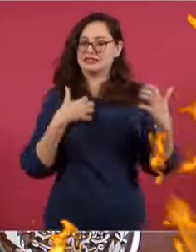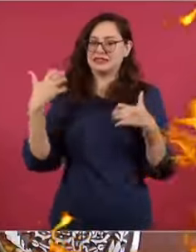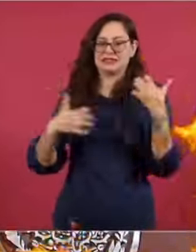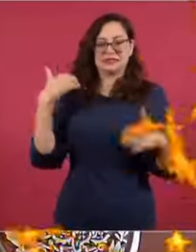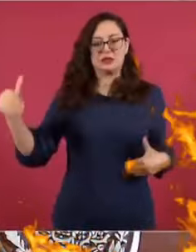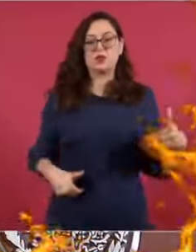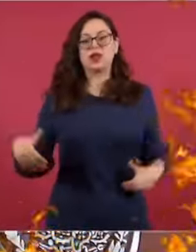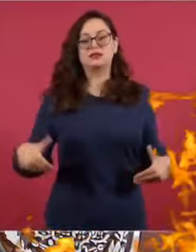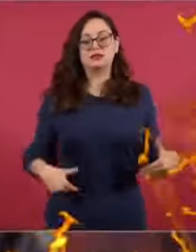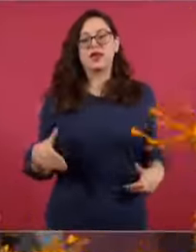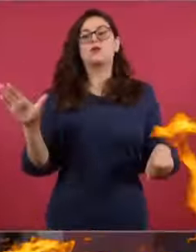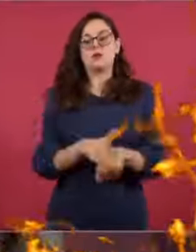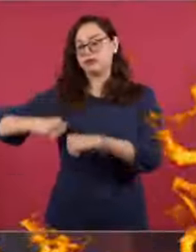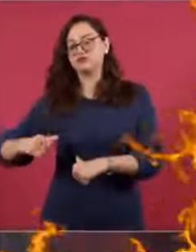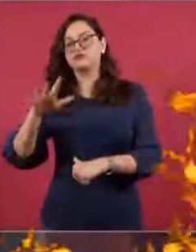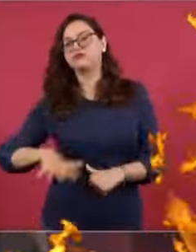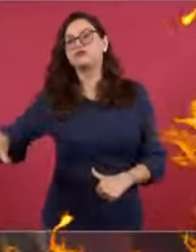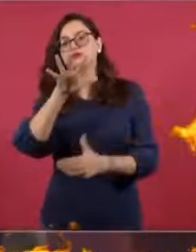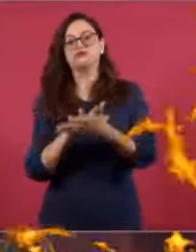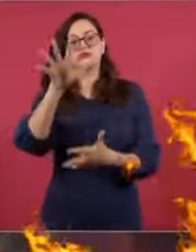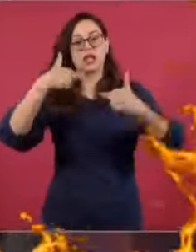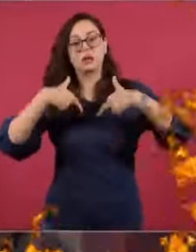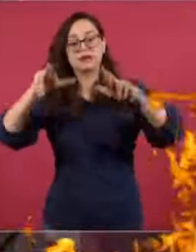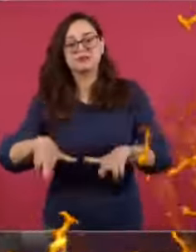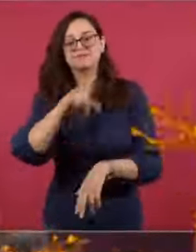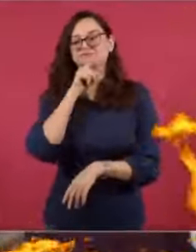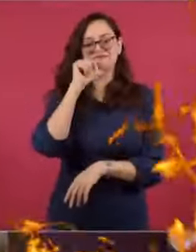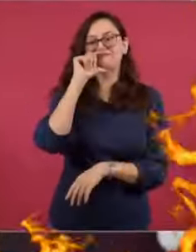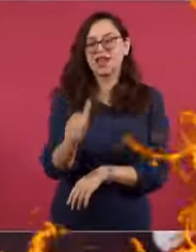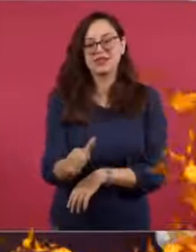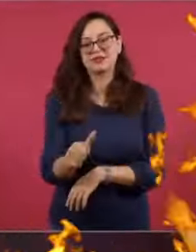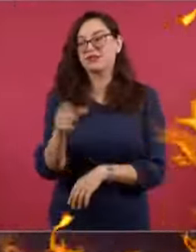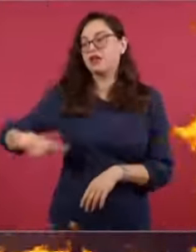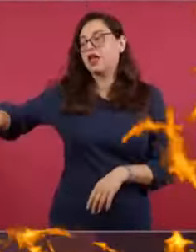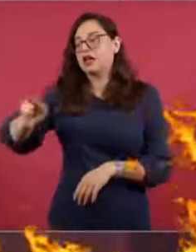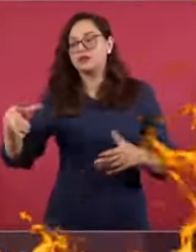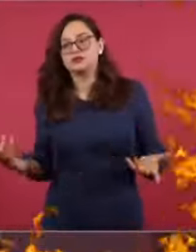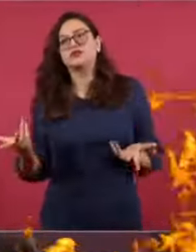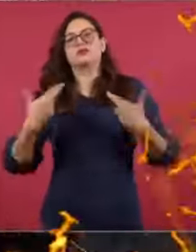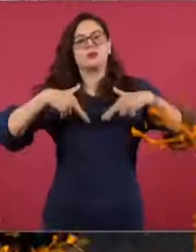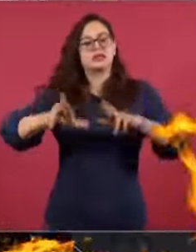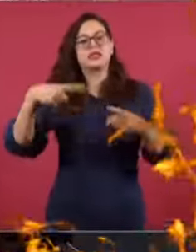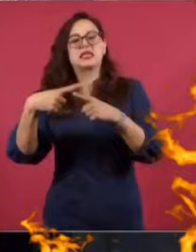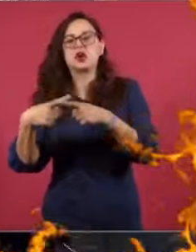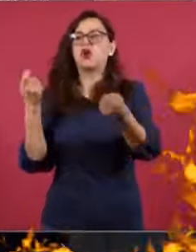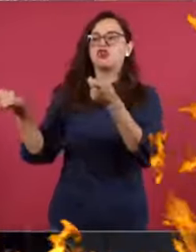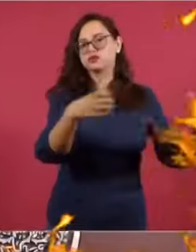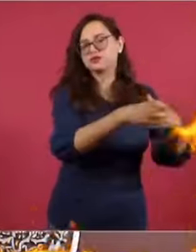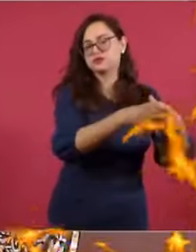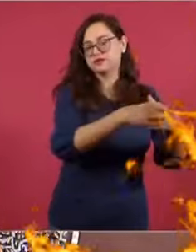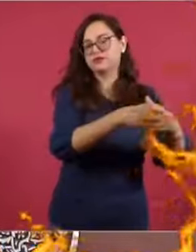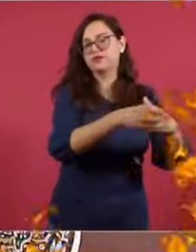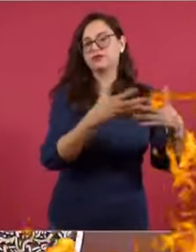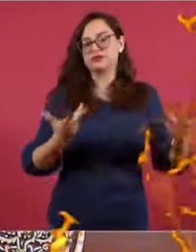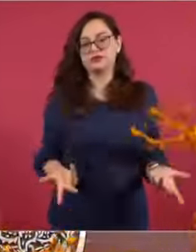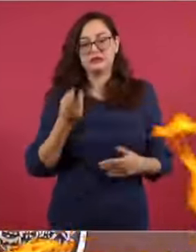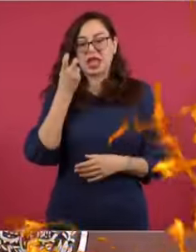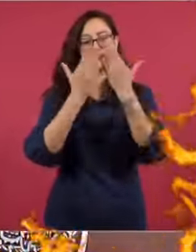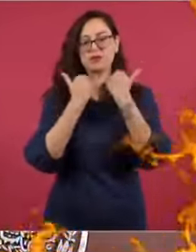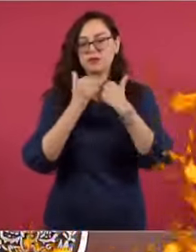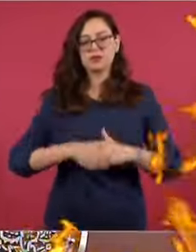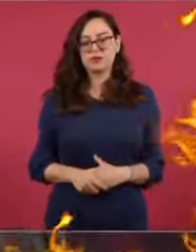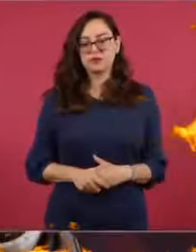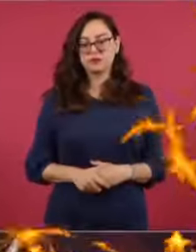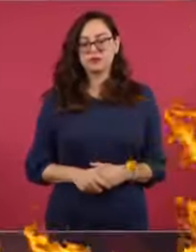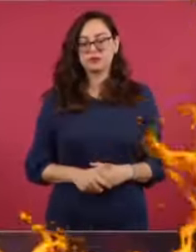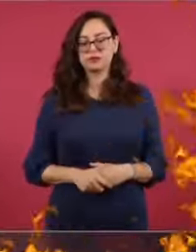pueblo. Es un poder cooptado, un poder secuestrado, tomado por una minoría. Y eso no es justicia,